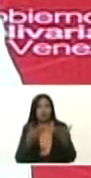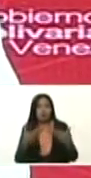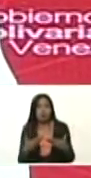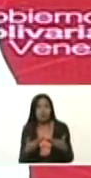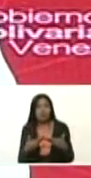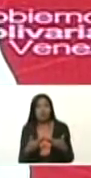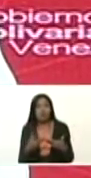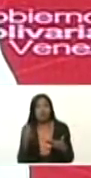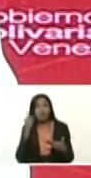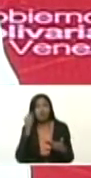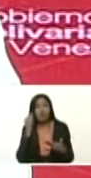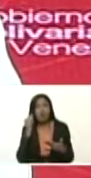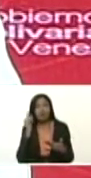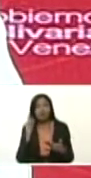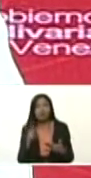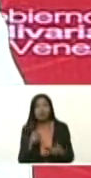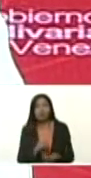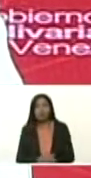que Mariani